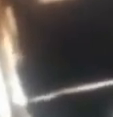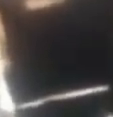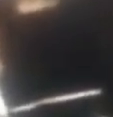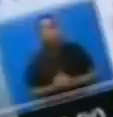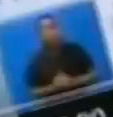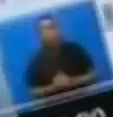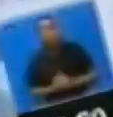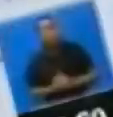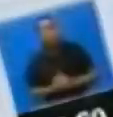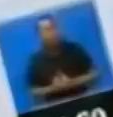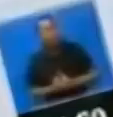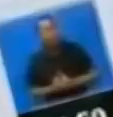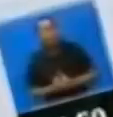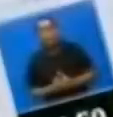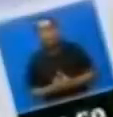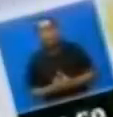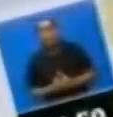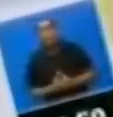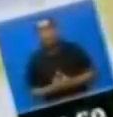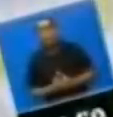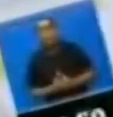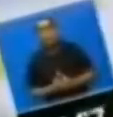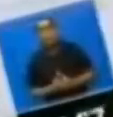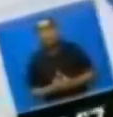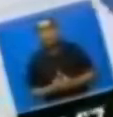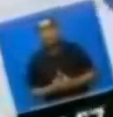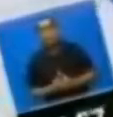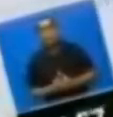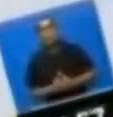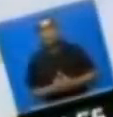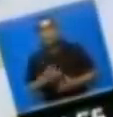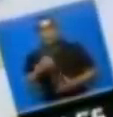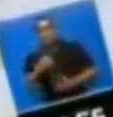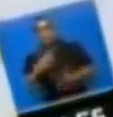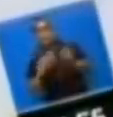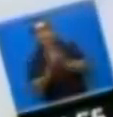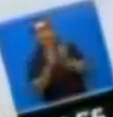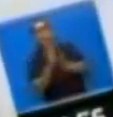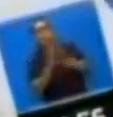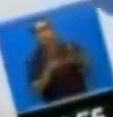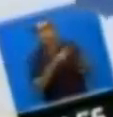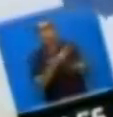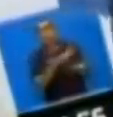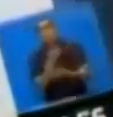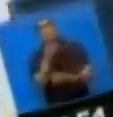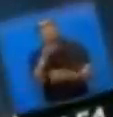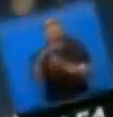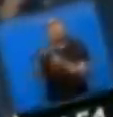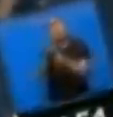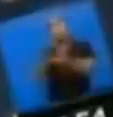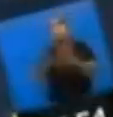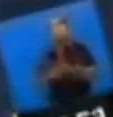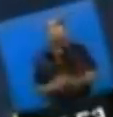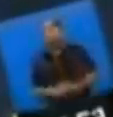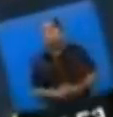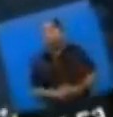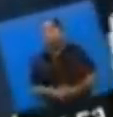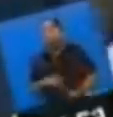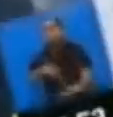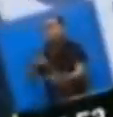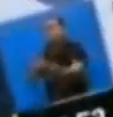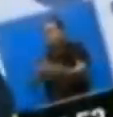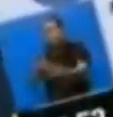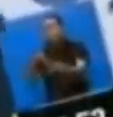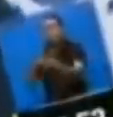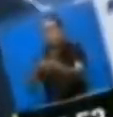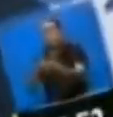1976. Solo hablo contra la corrupción. He luchado contra ella para desbaratarla a riesgo